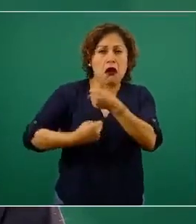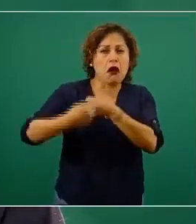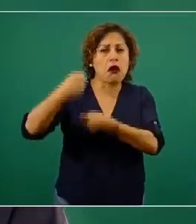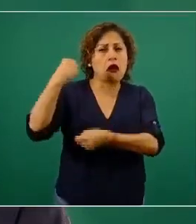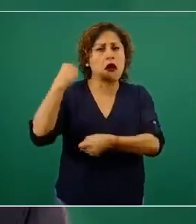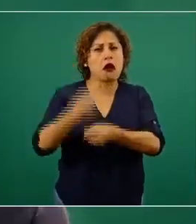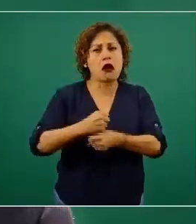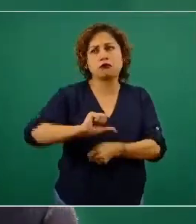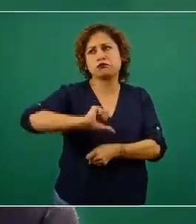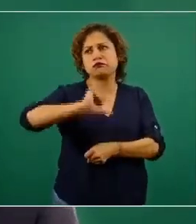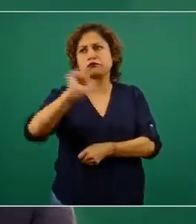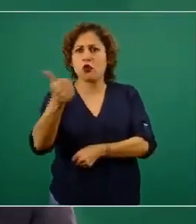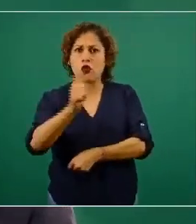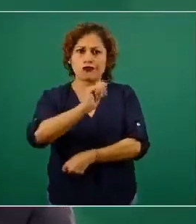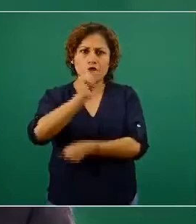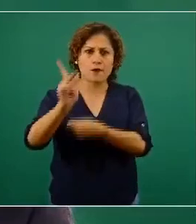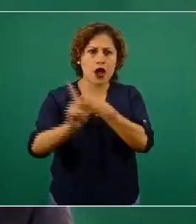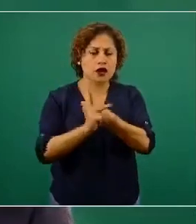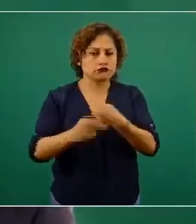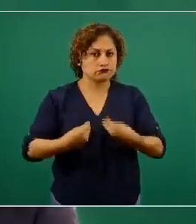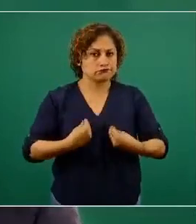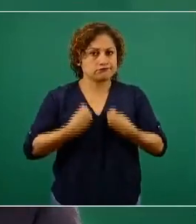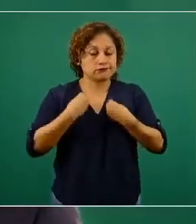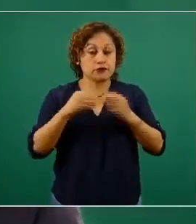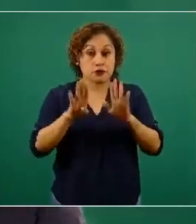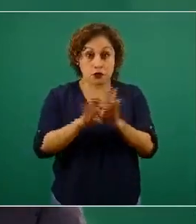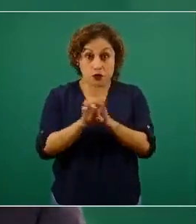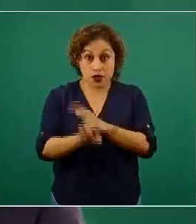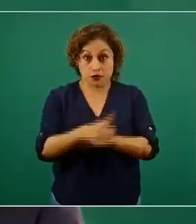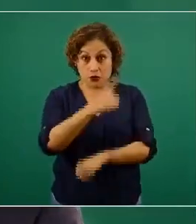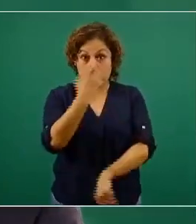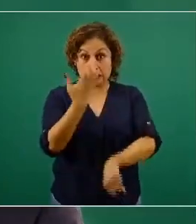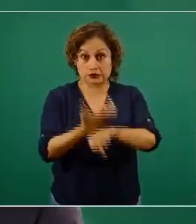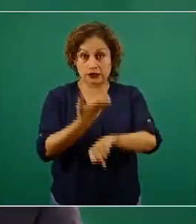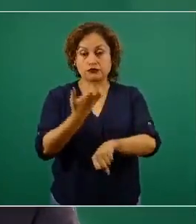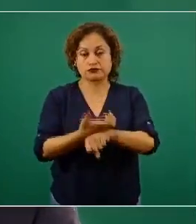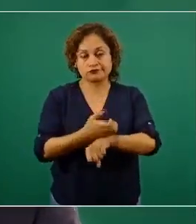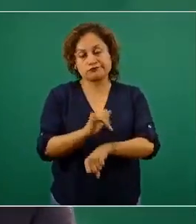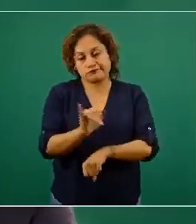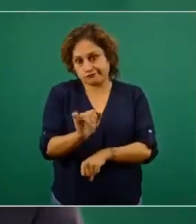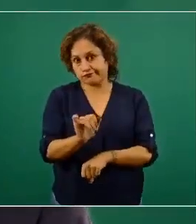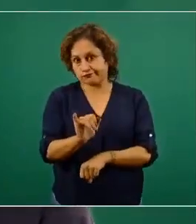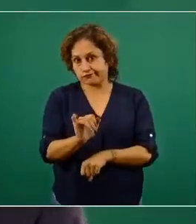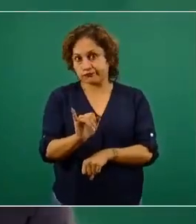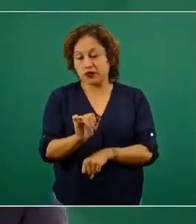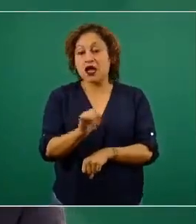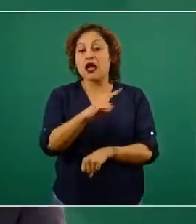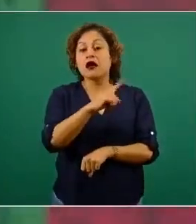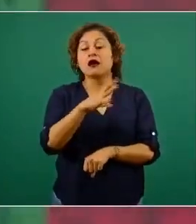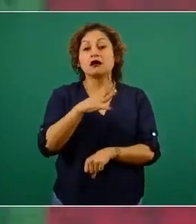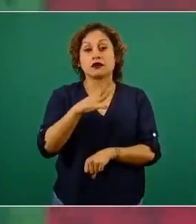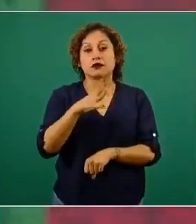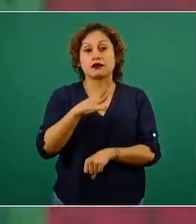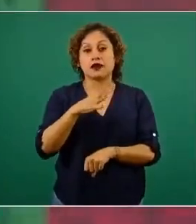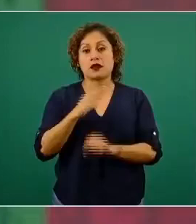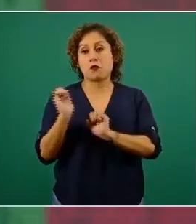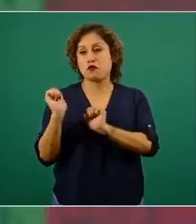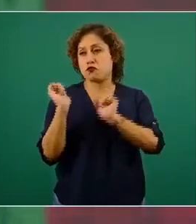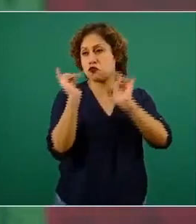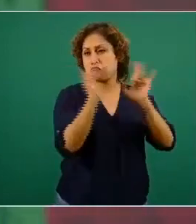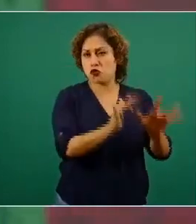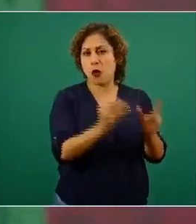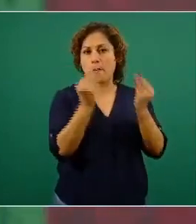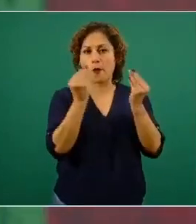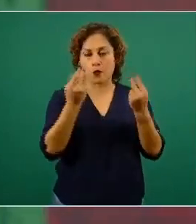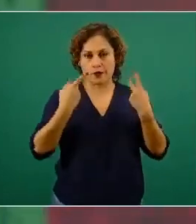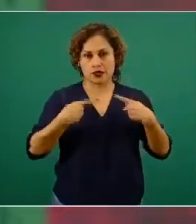con residencia permanente, por ejemplo en los Estados Unidos, es el sitio más importante de afluencia de personas